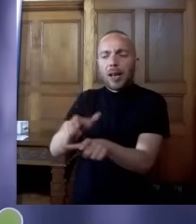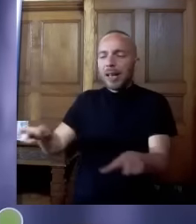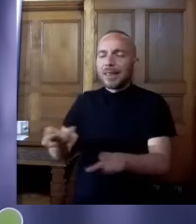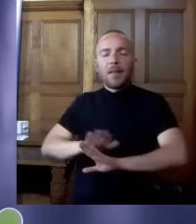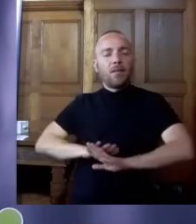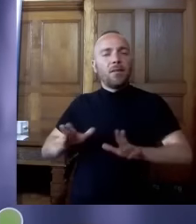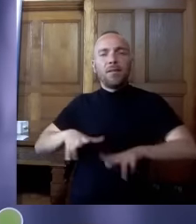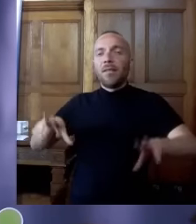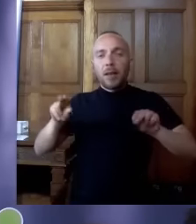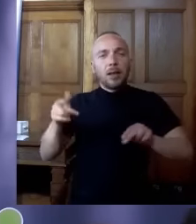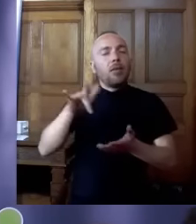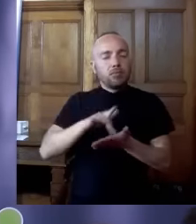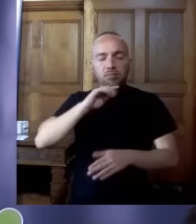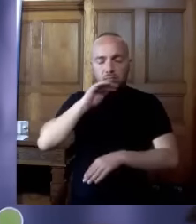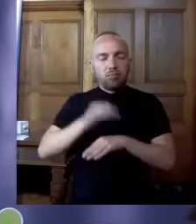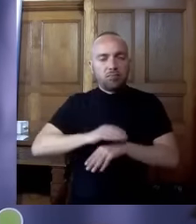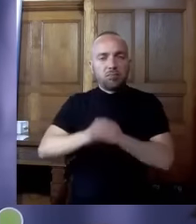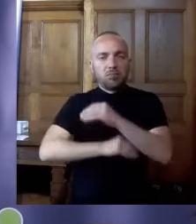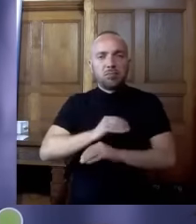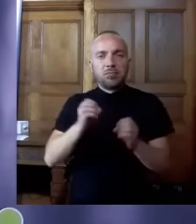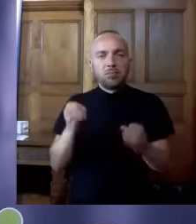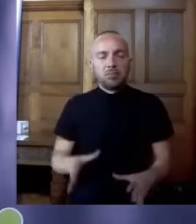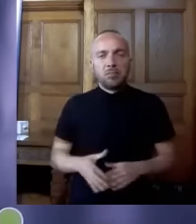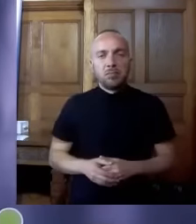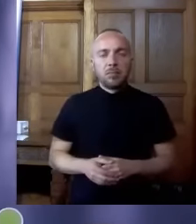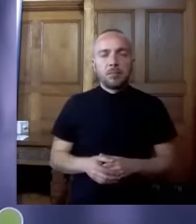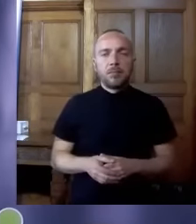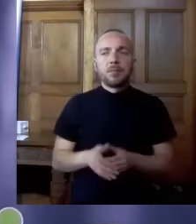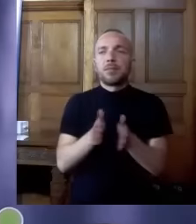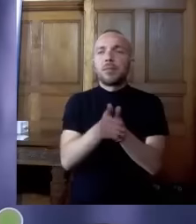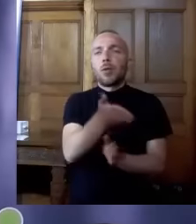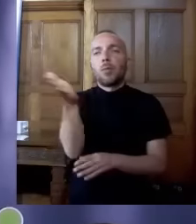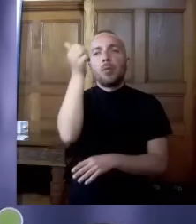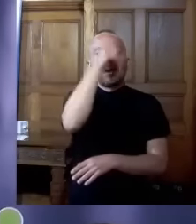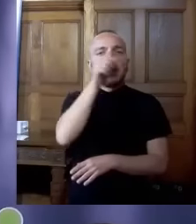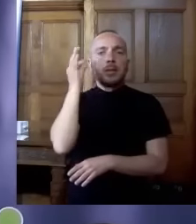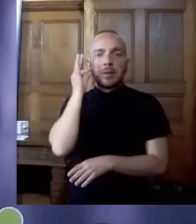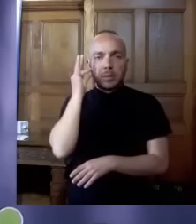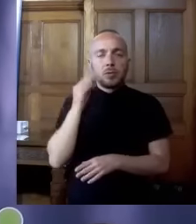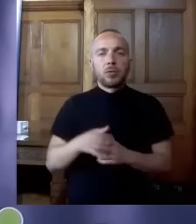lo hicimos y compañeros y compañeras